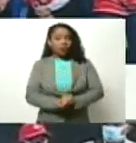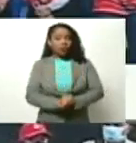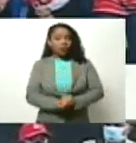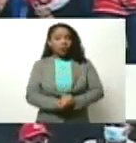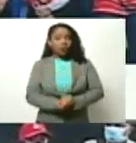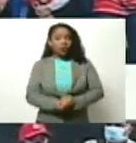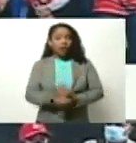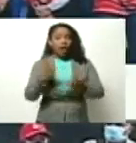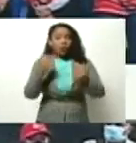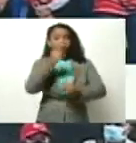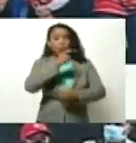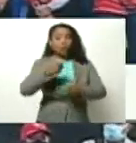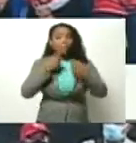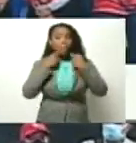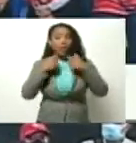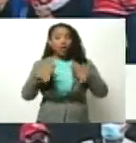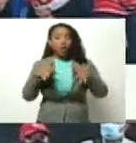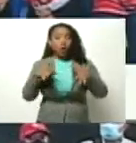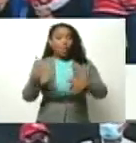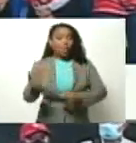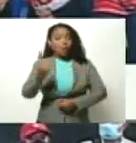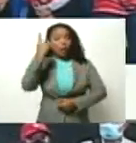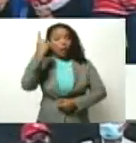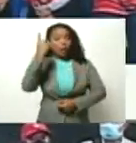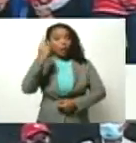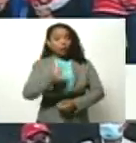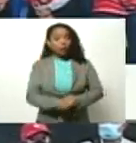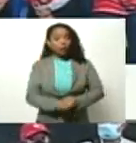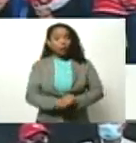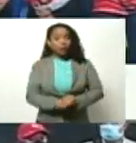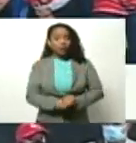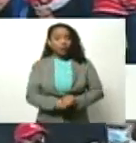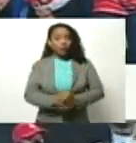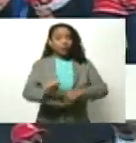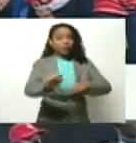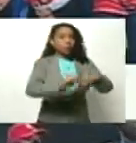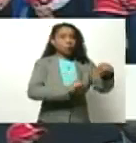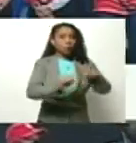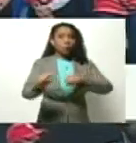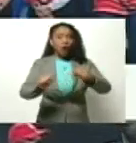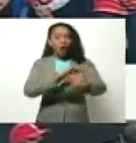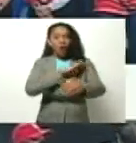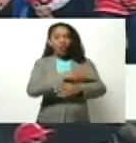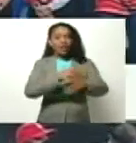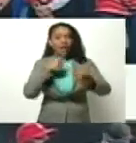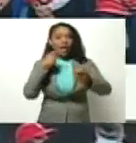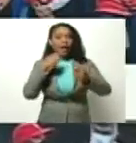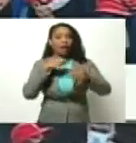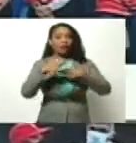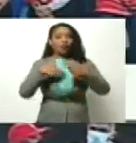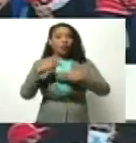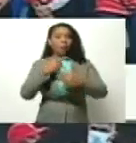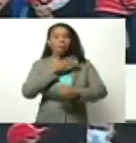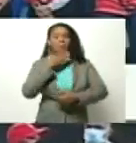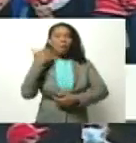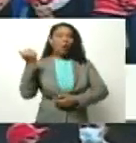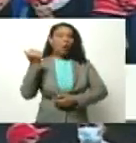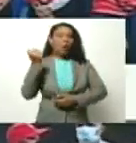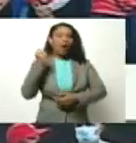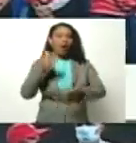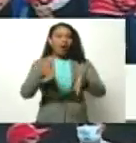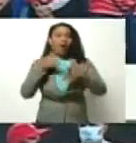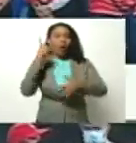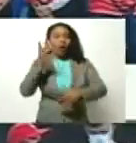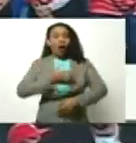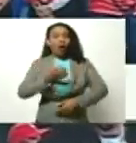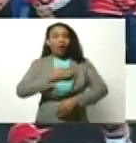hubo gente que perdió en la primaria desmovilizó la fuerza Revolucionaria y prefirió que ganara un